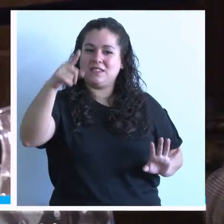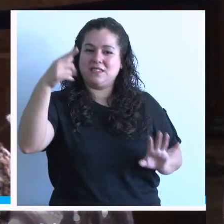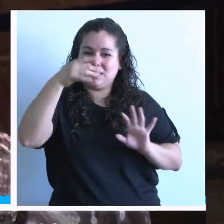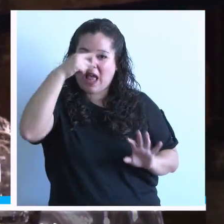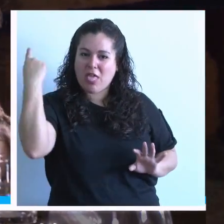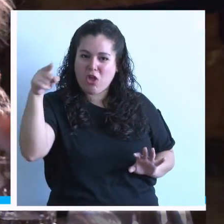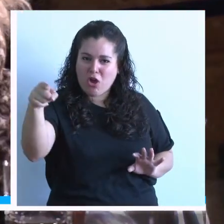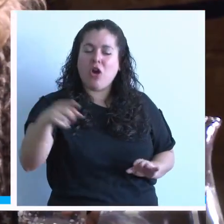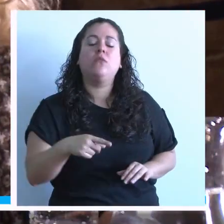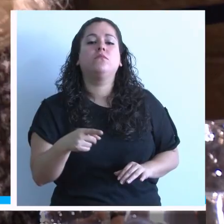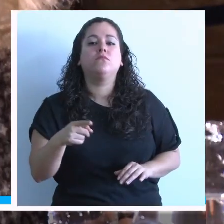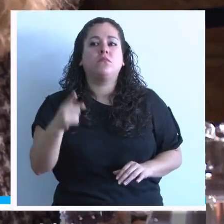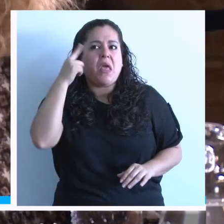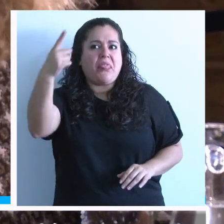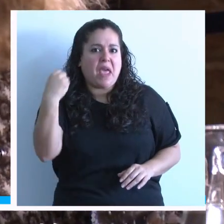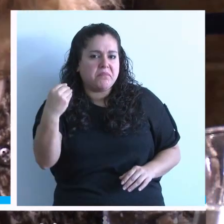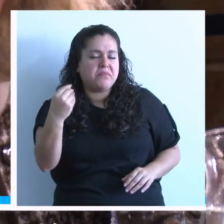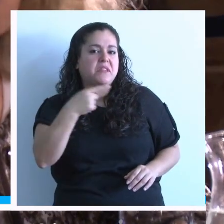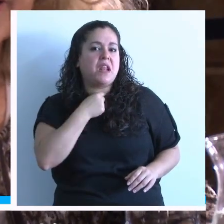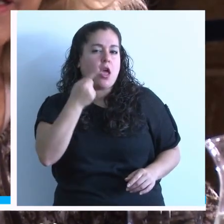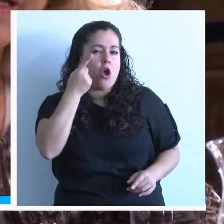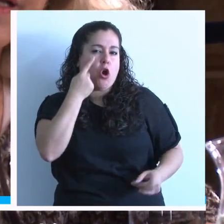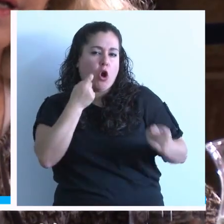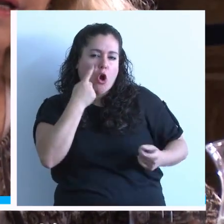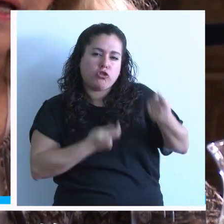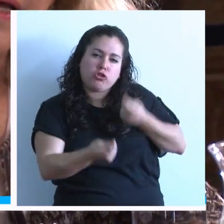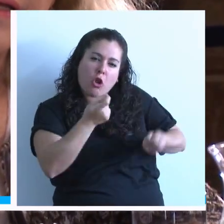Nacional, cuyo objetivo fundamental es el regular